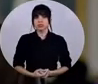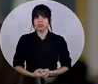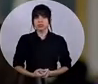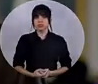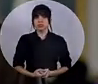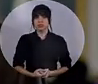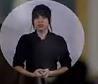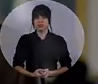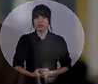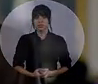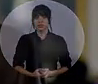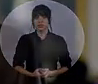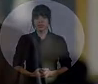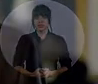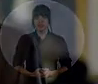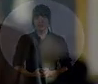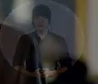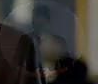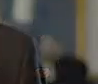Buenas noches.